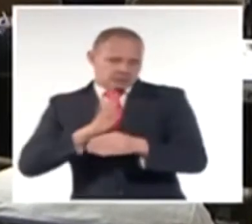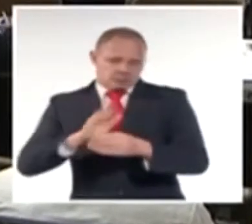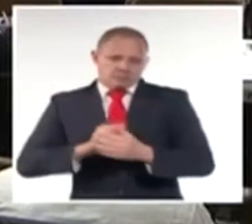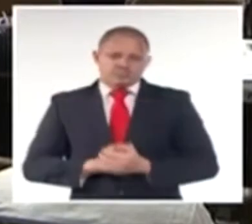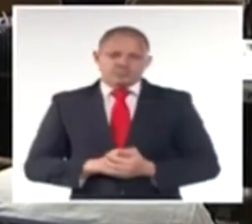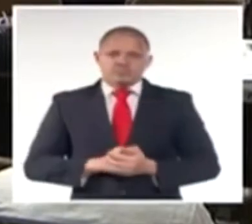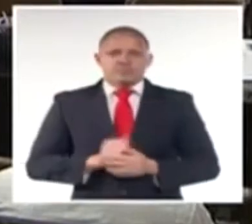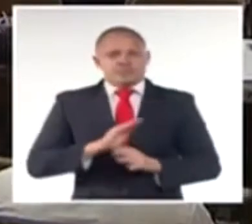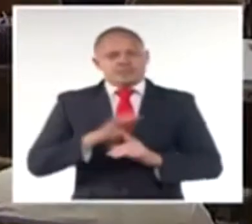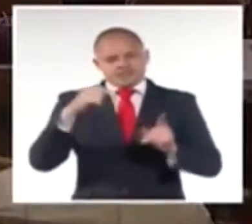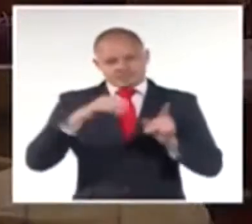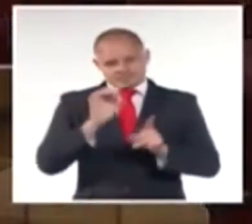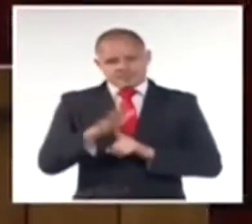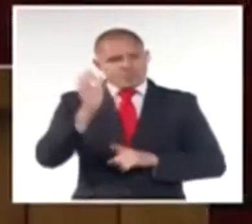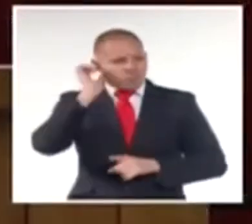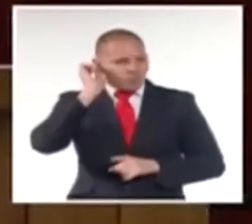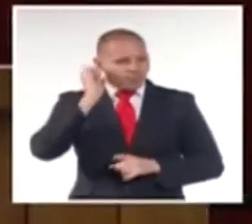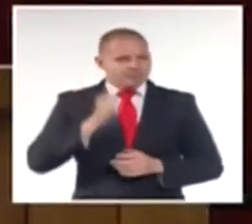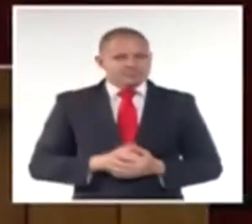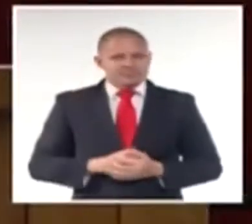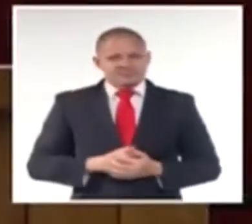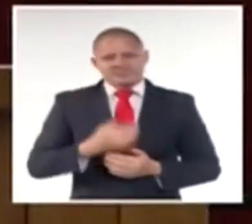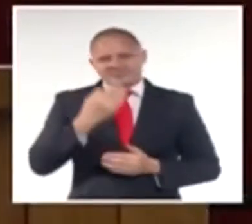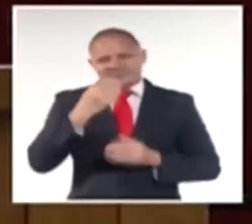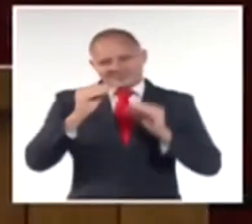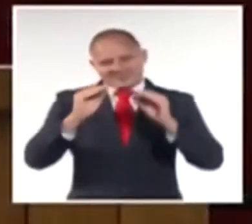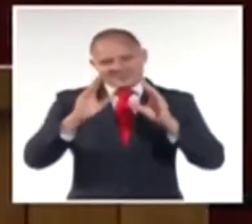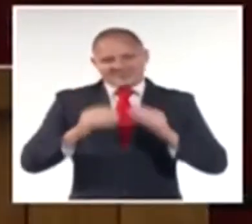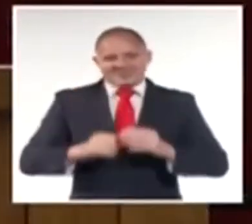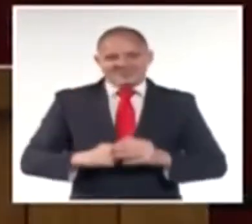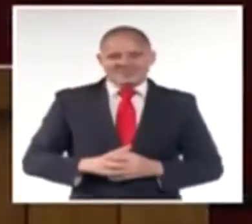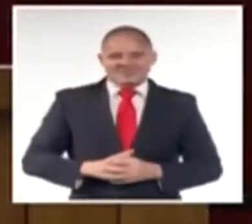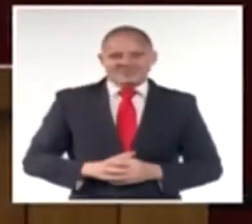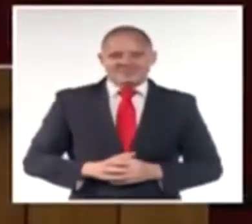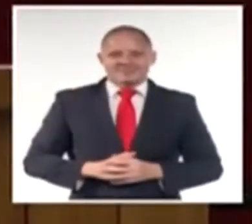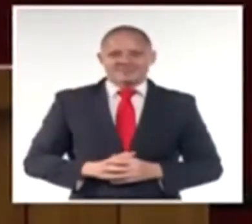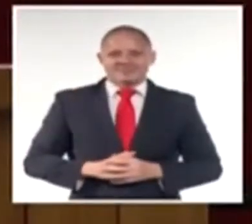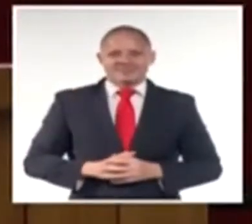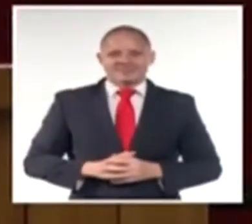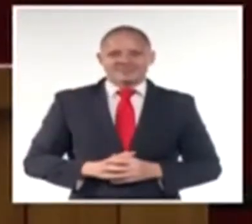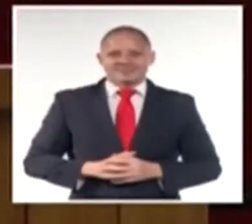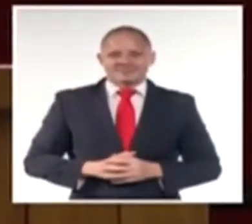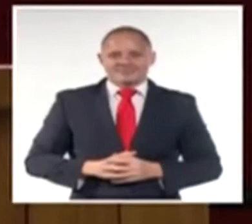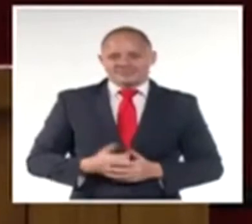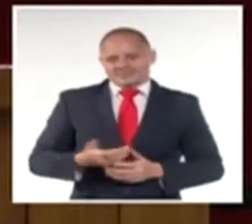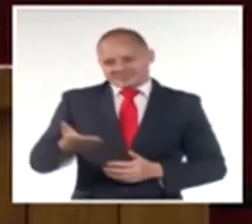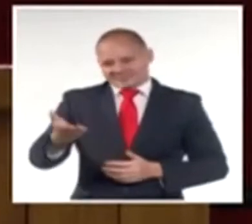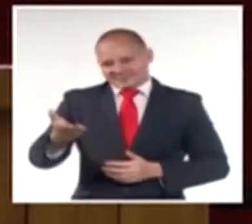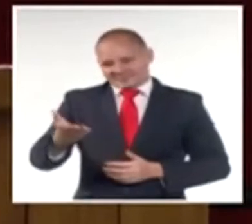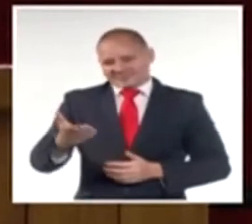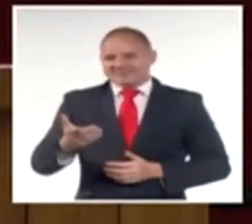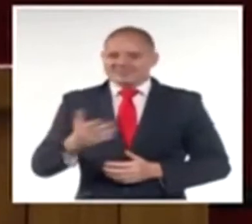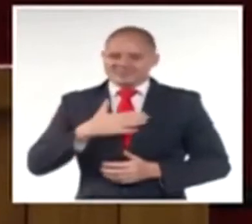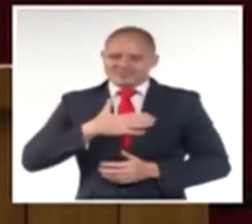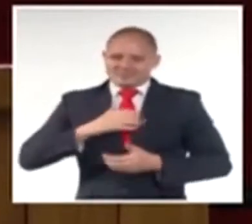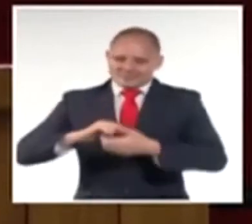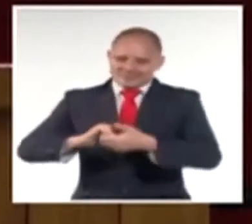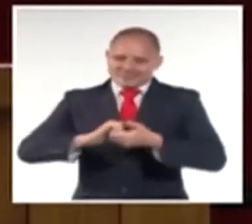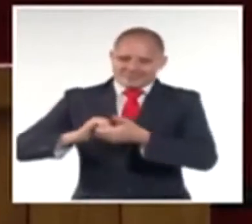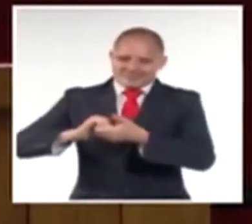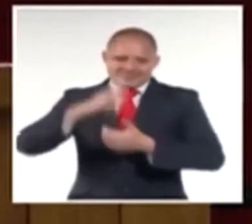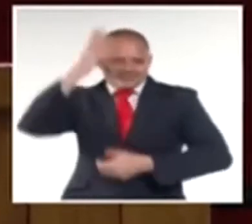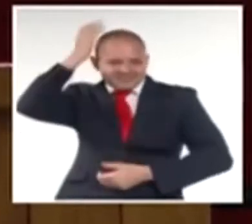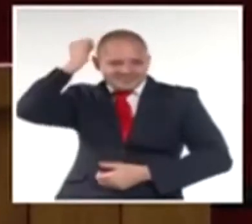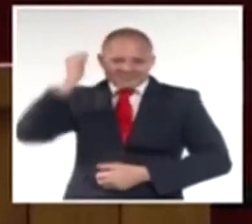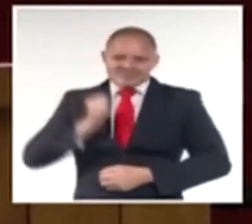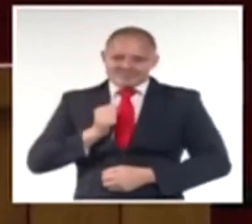Tiene la palabra. Buenos días. Compañero general de Ejército Raúl Castro Ruz, líder